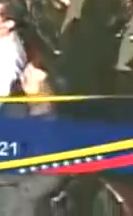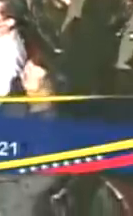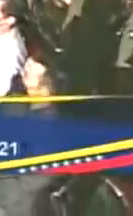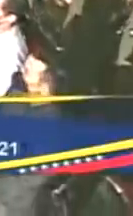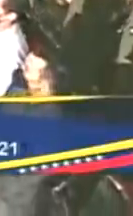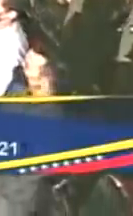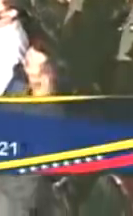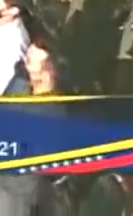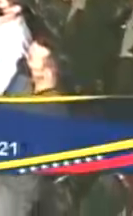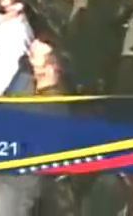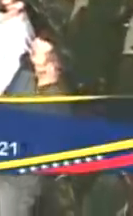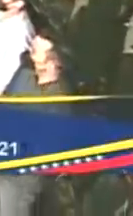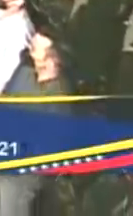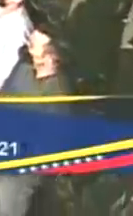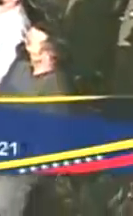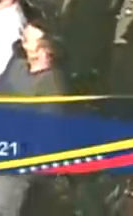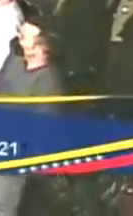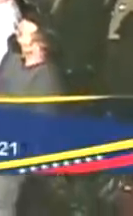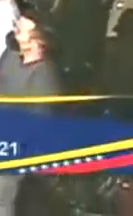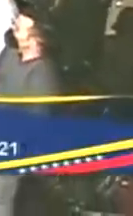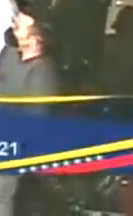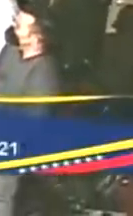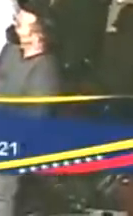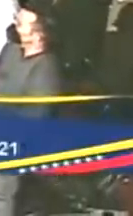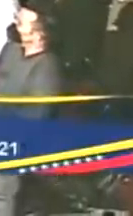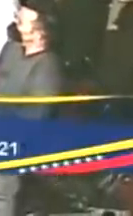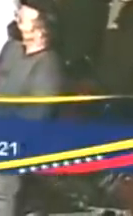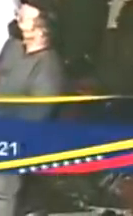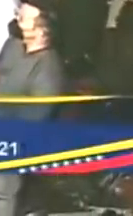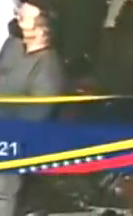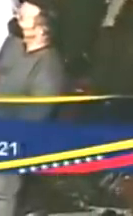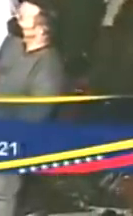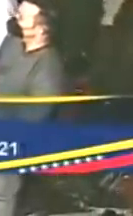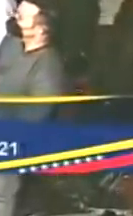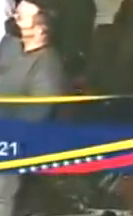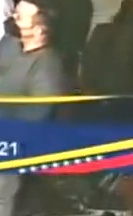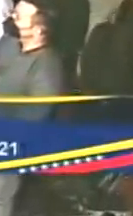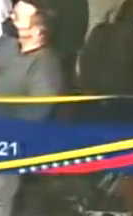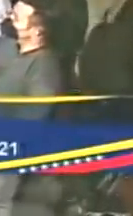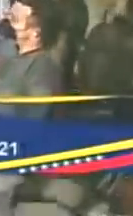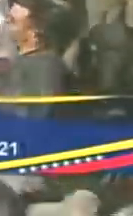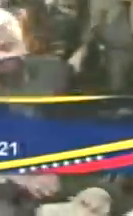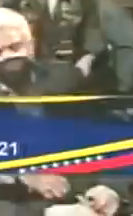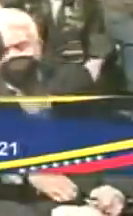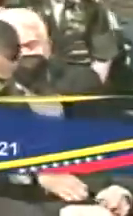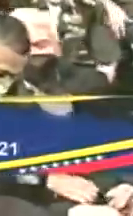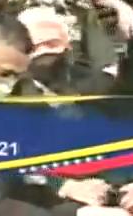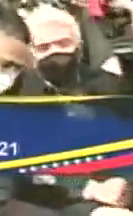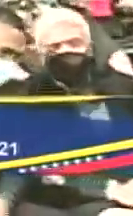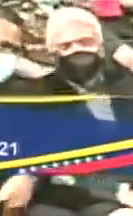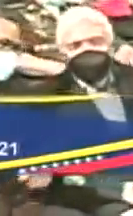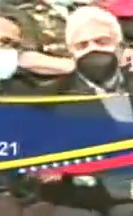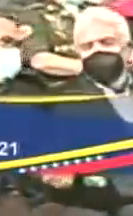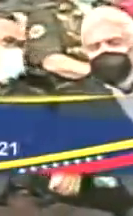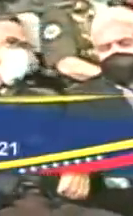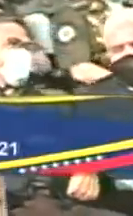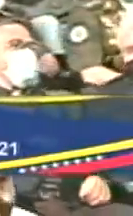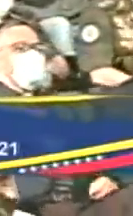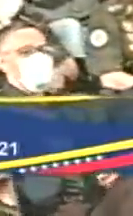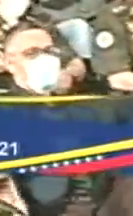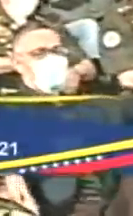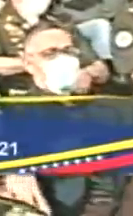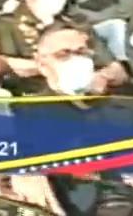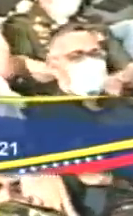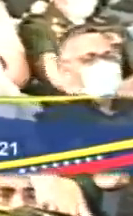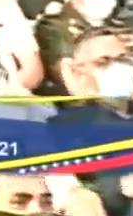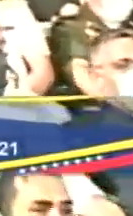jefe de Estado saluda a todos los presentes que se encuentran acá en el Teatro Teresa Carreño. Señores, tengan todas y todos